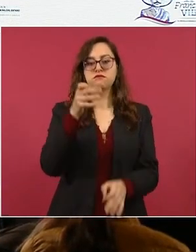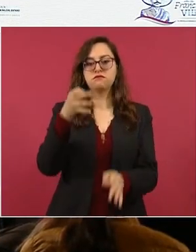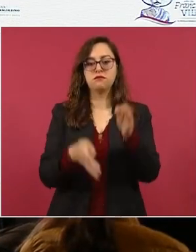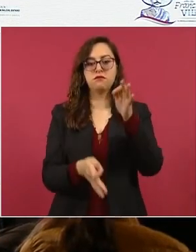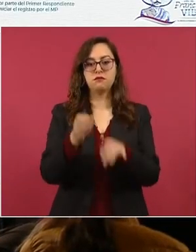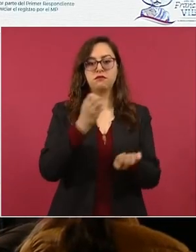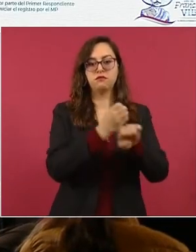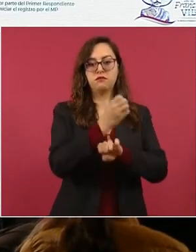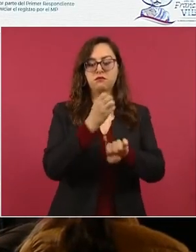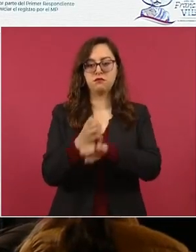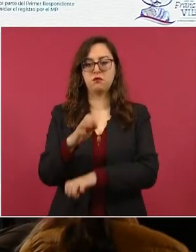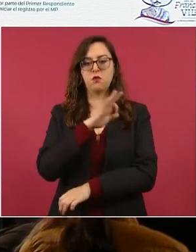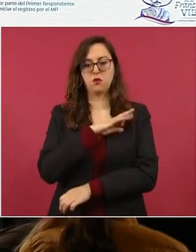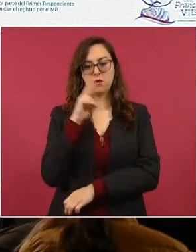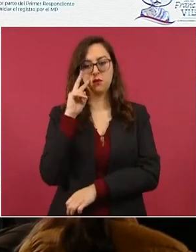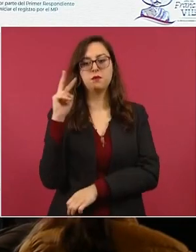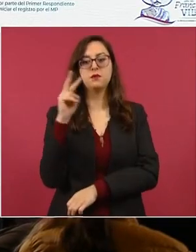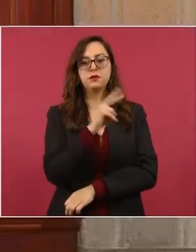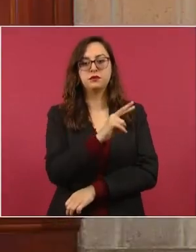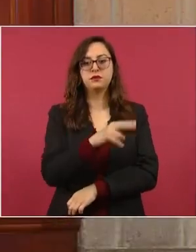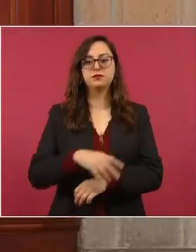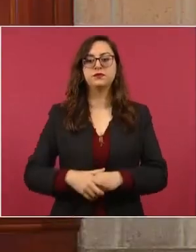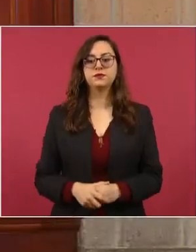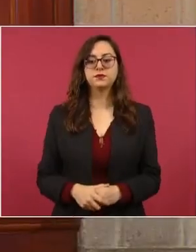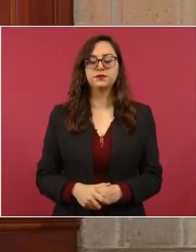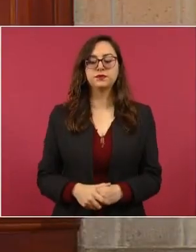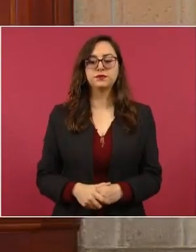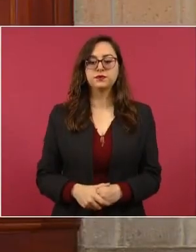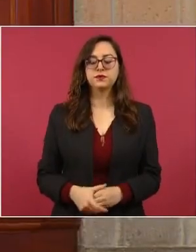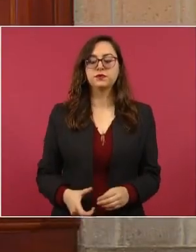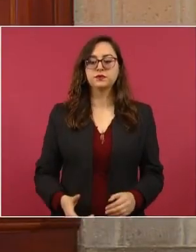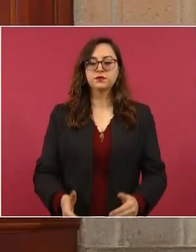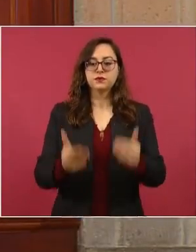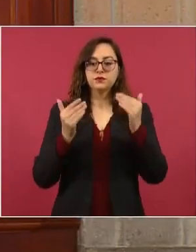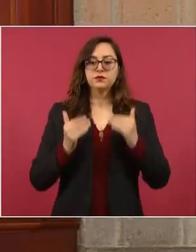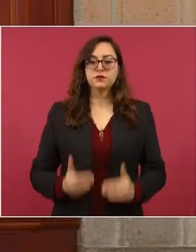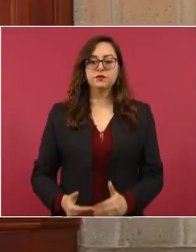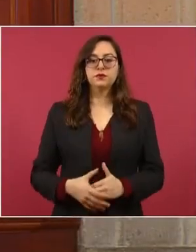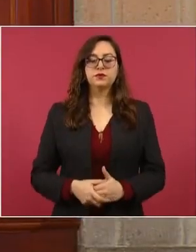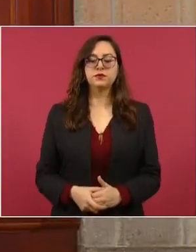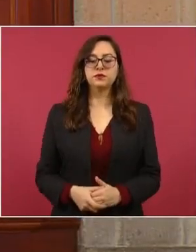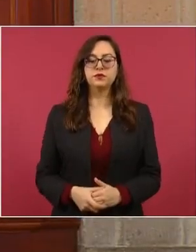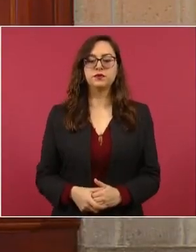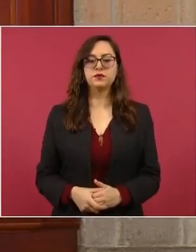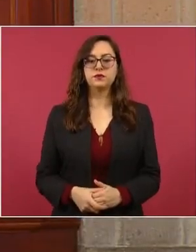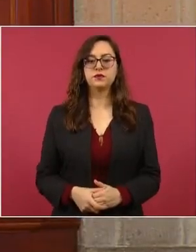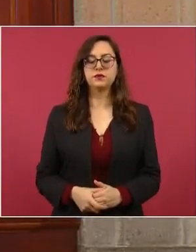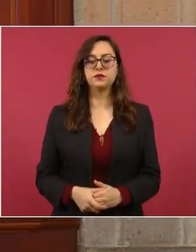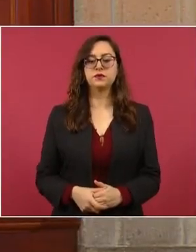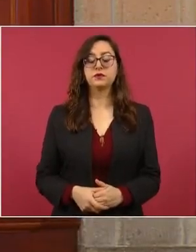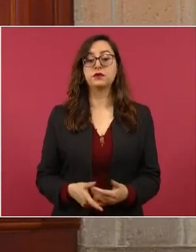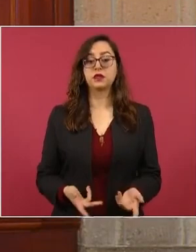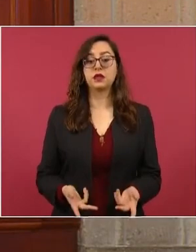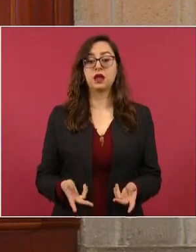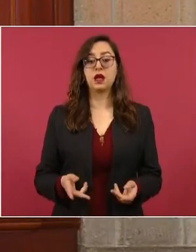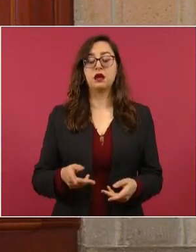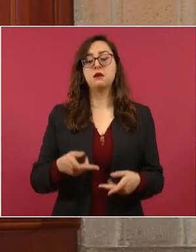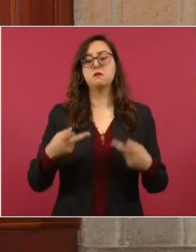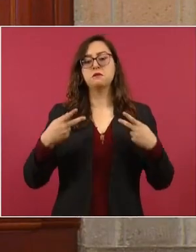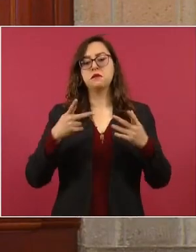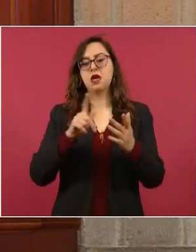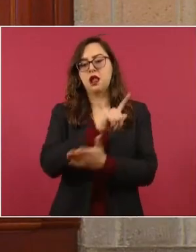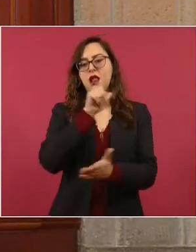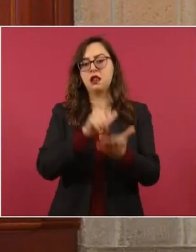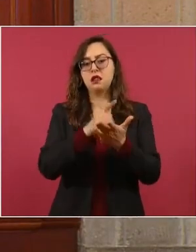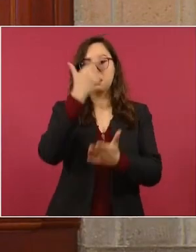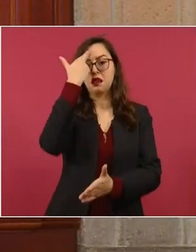lámina. Adelante. Dentro del registro de personas detenidas por los delitos de fuero federal y fuero común,